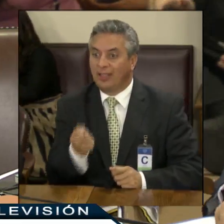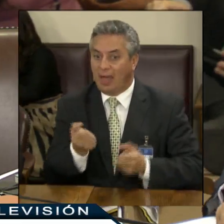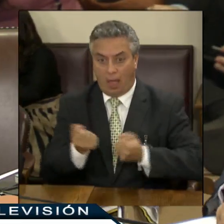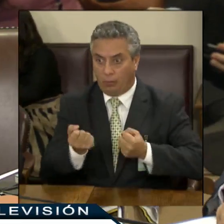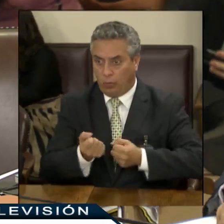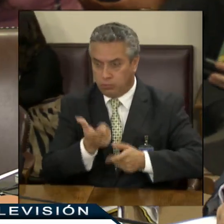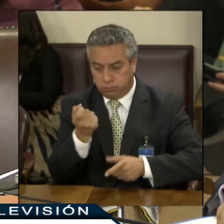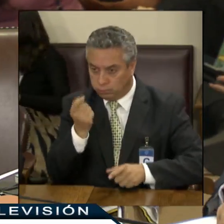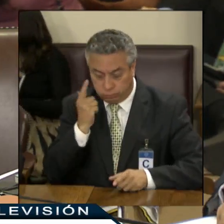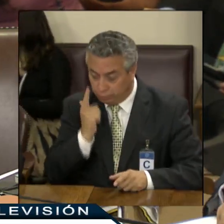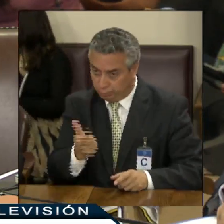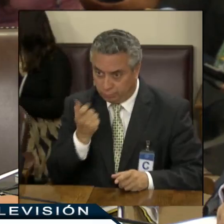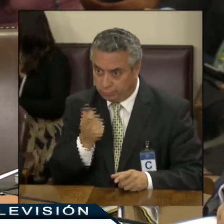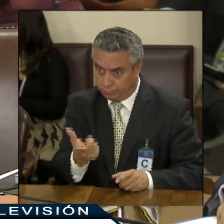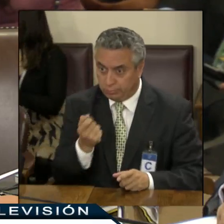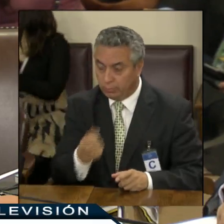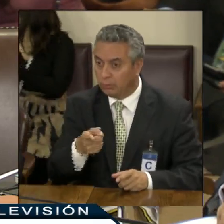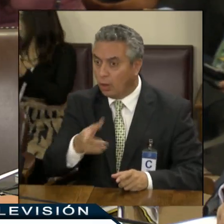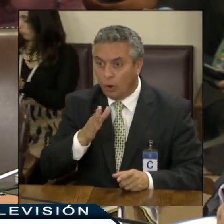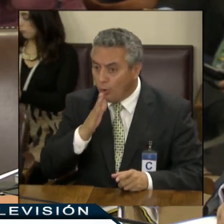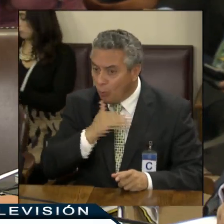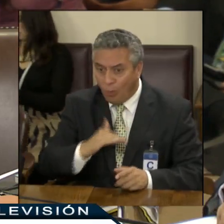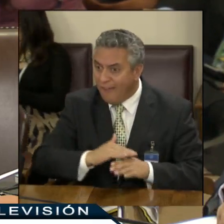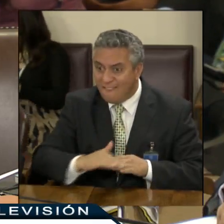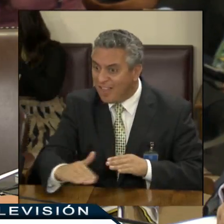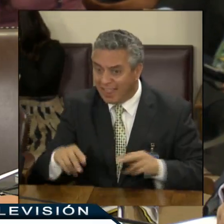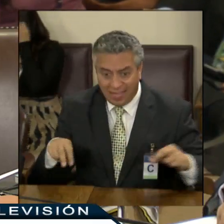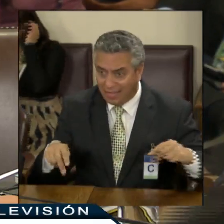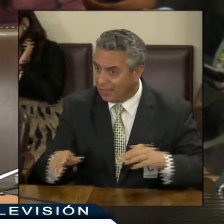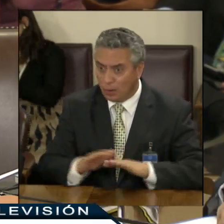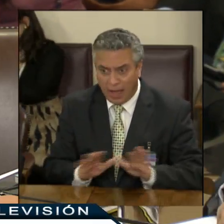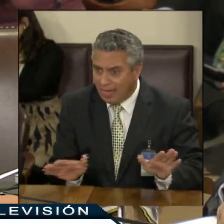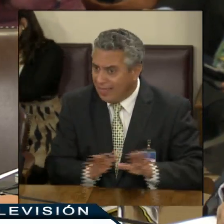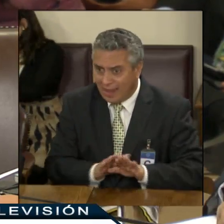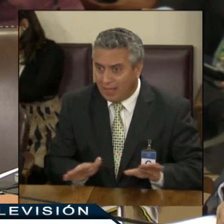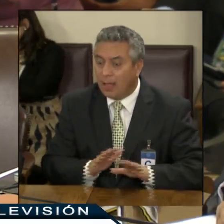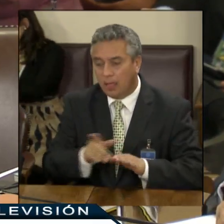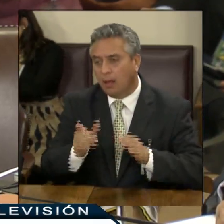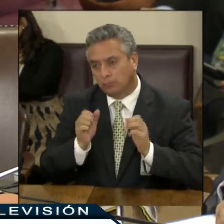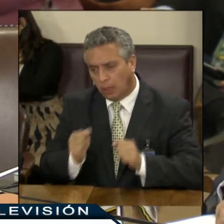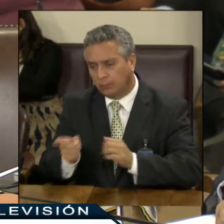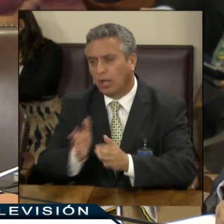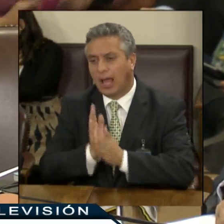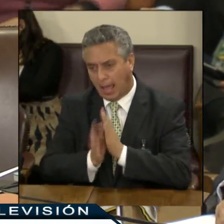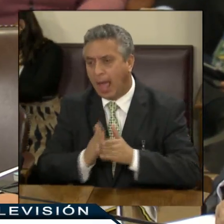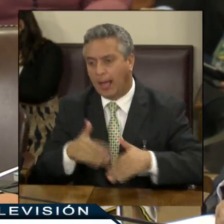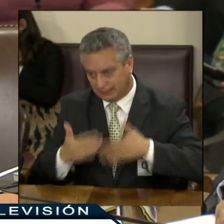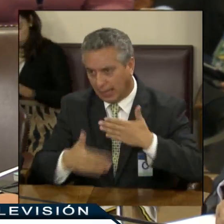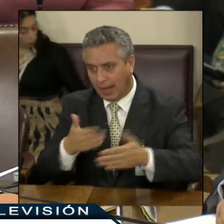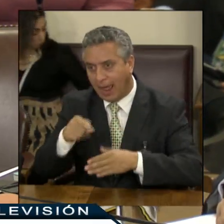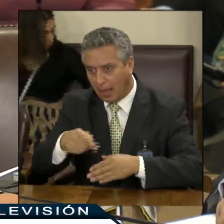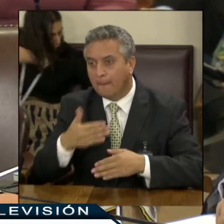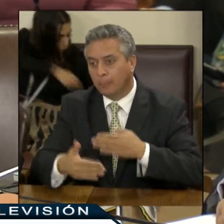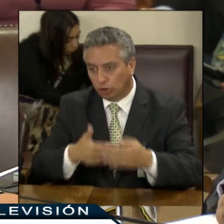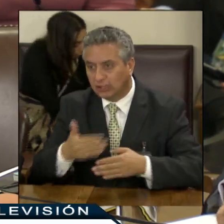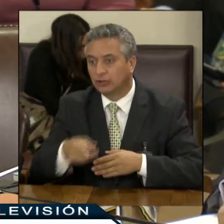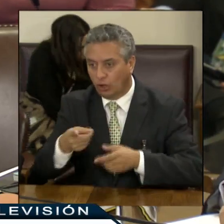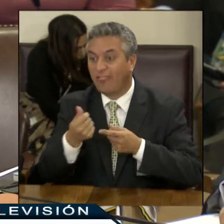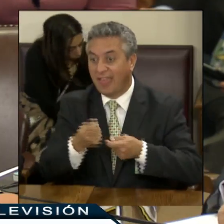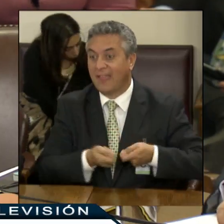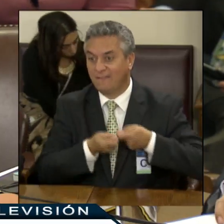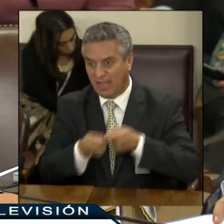vehículos no tenemos no tenemos veredas ni nada Entonces si es posible que pudiéramos acelerar ese proceso de de de